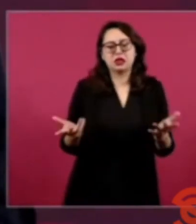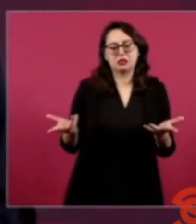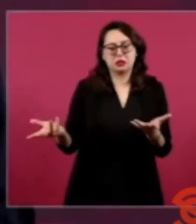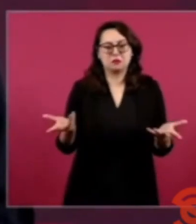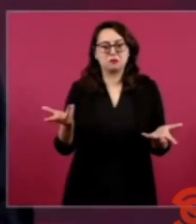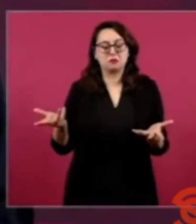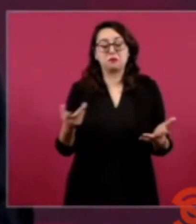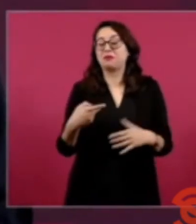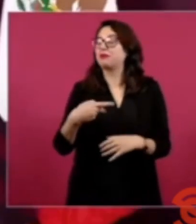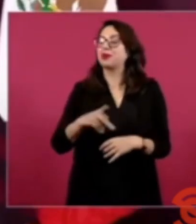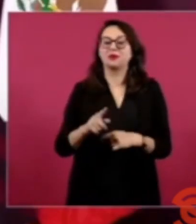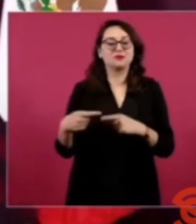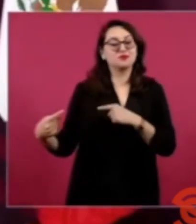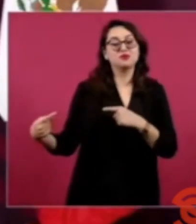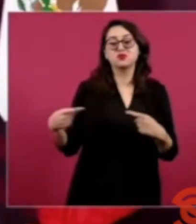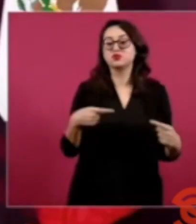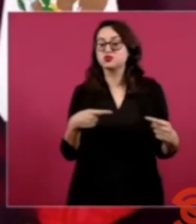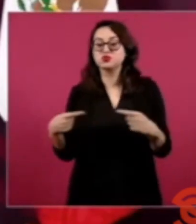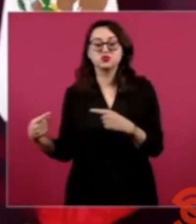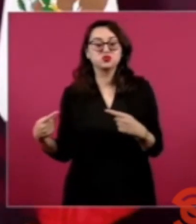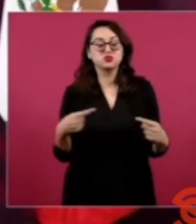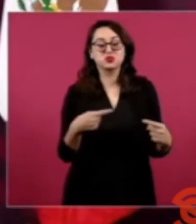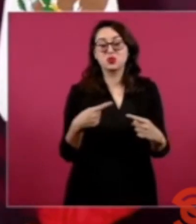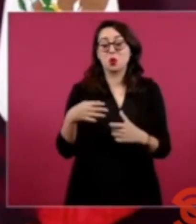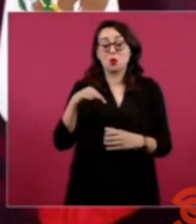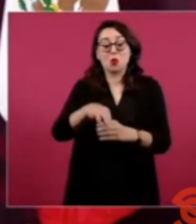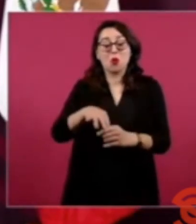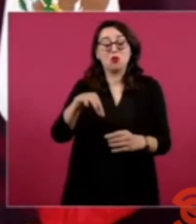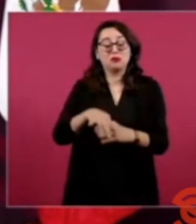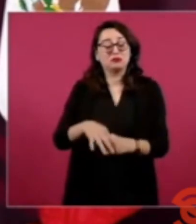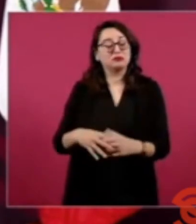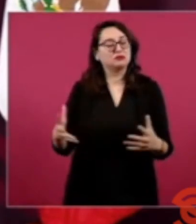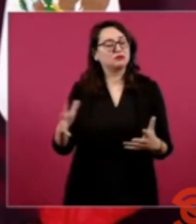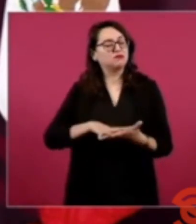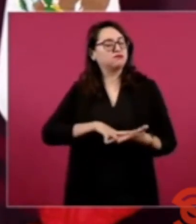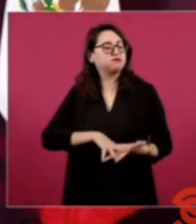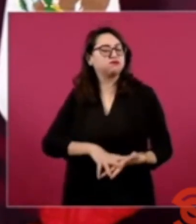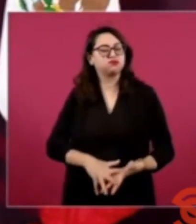que hubieron enfrentamientos y hubieron muertos, muchos muertos.